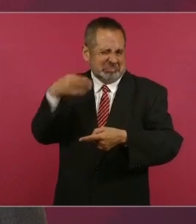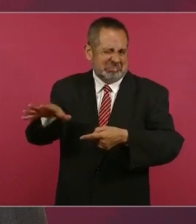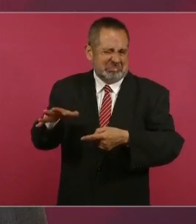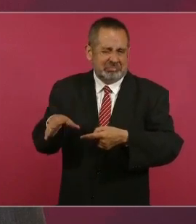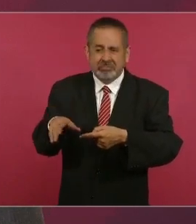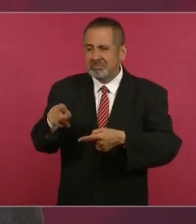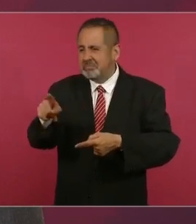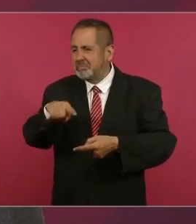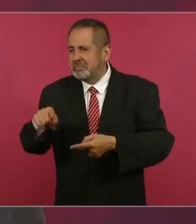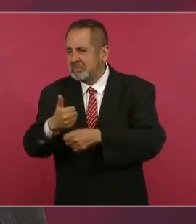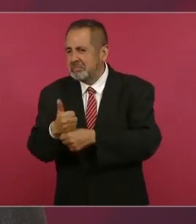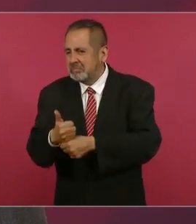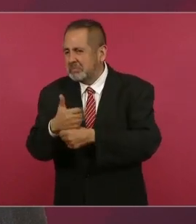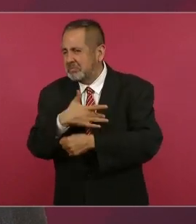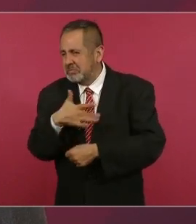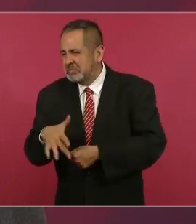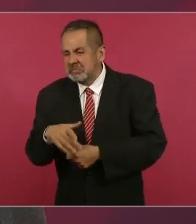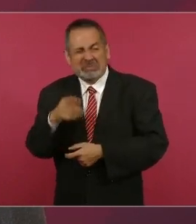humano.